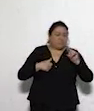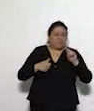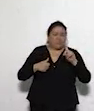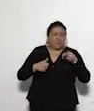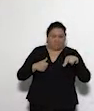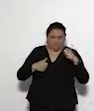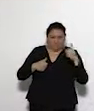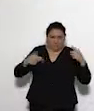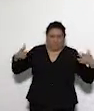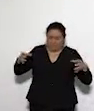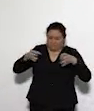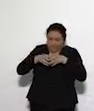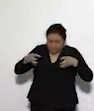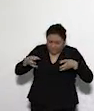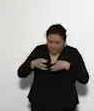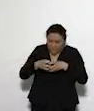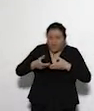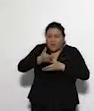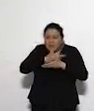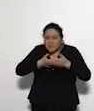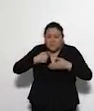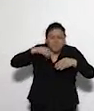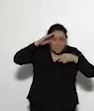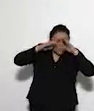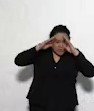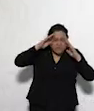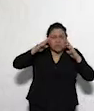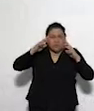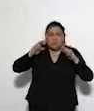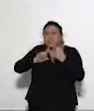de los Derechos Humanos, de los grandes